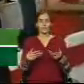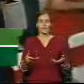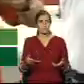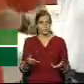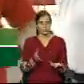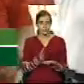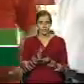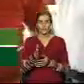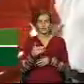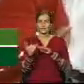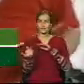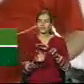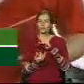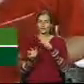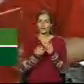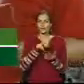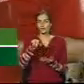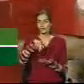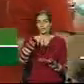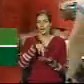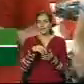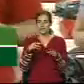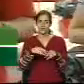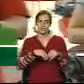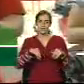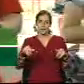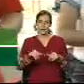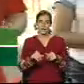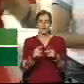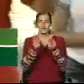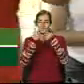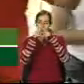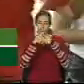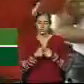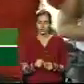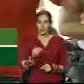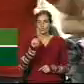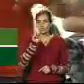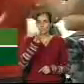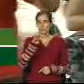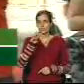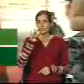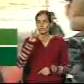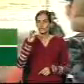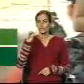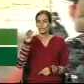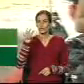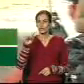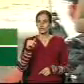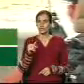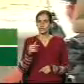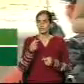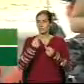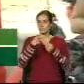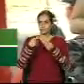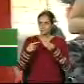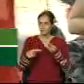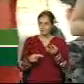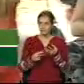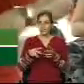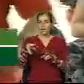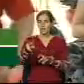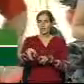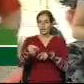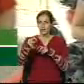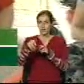a través del Instituto Nacional de Tierra un total de 404 instrumentos